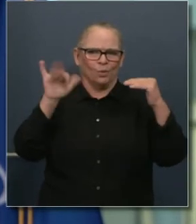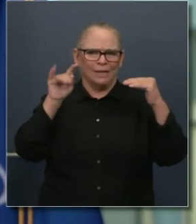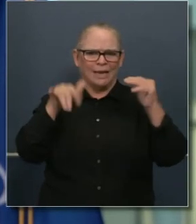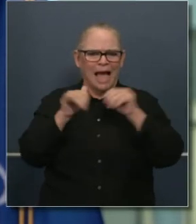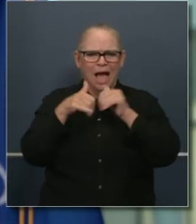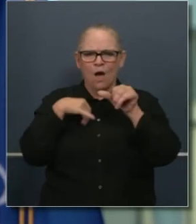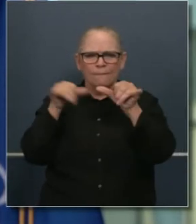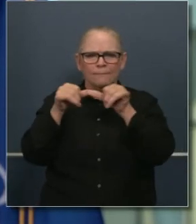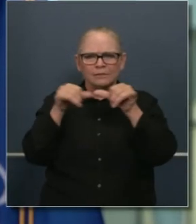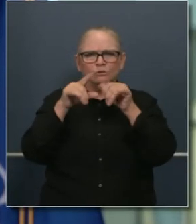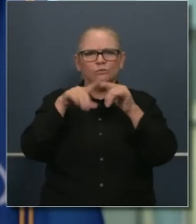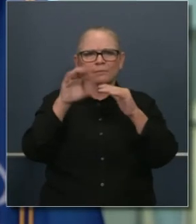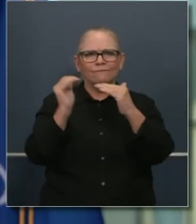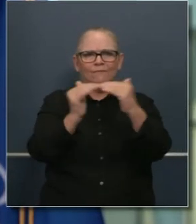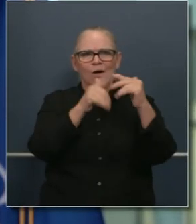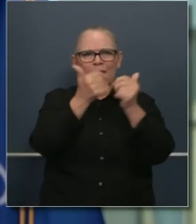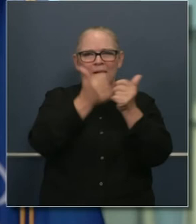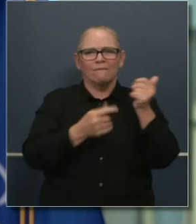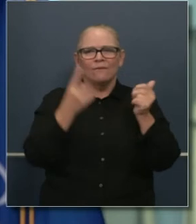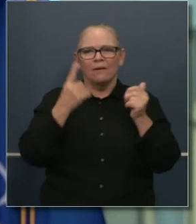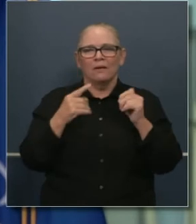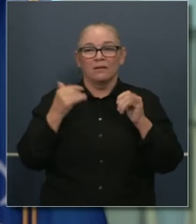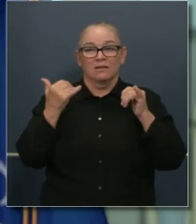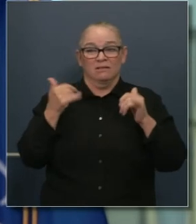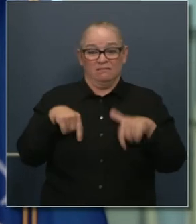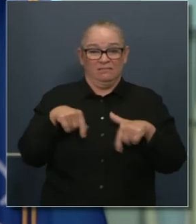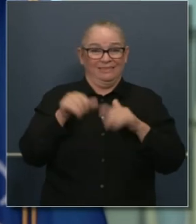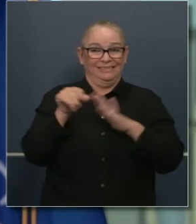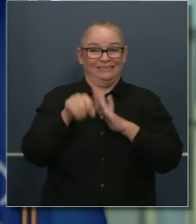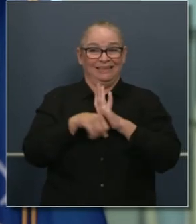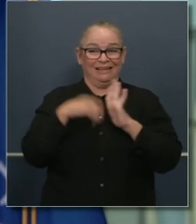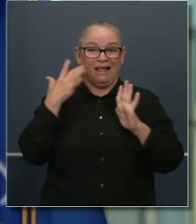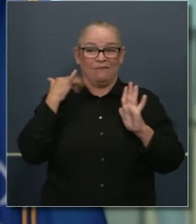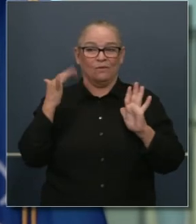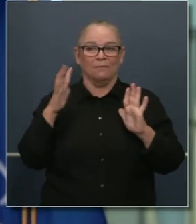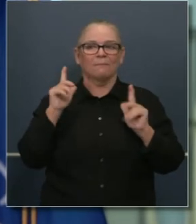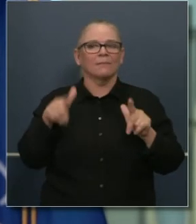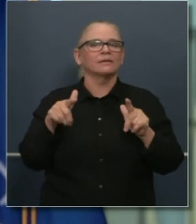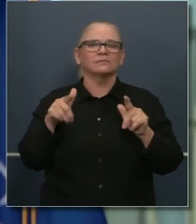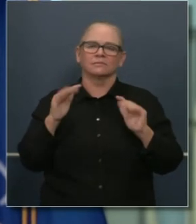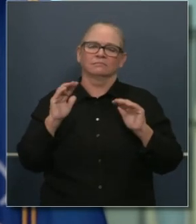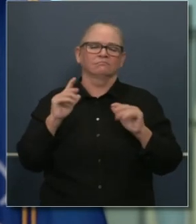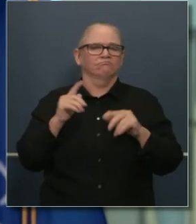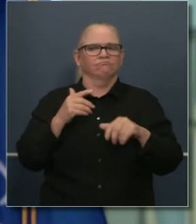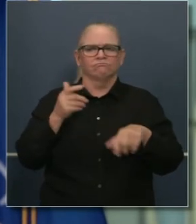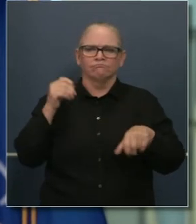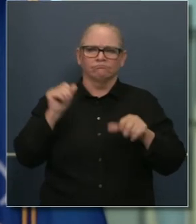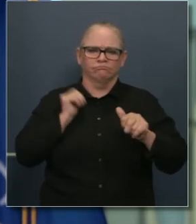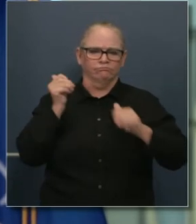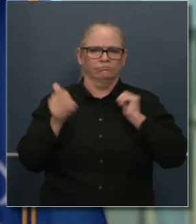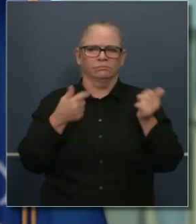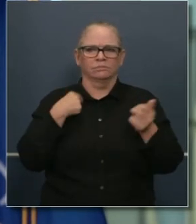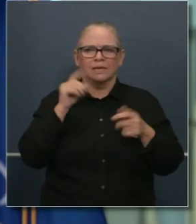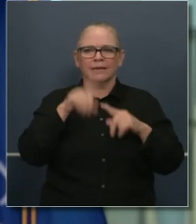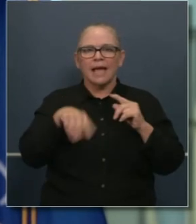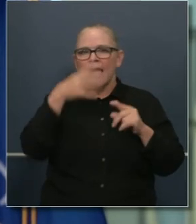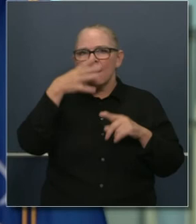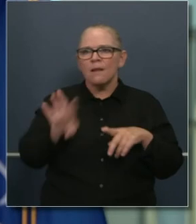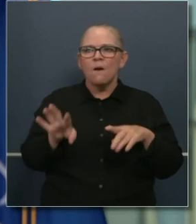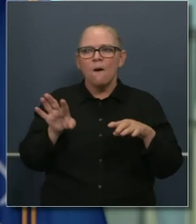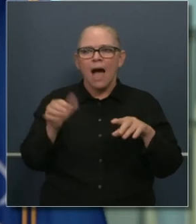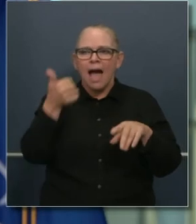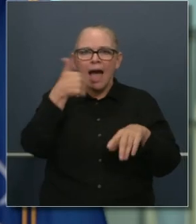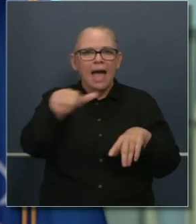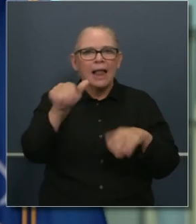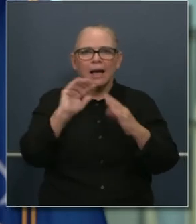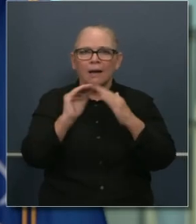determinación del enfoque de este estado que ha avanzado una medida que no deja ninguna comunidad atrás lo